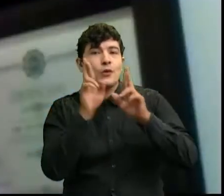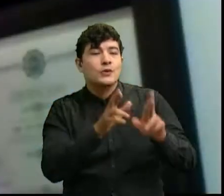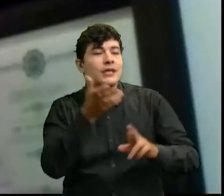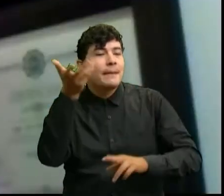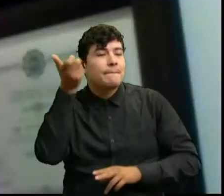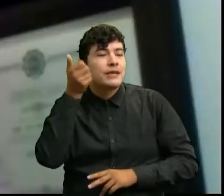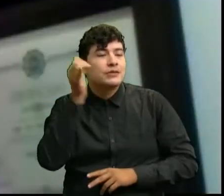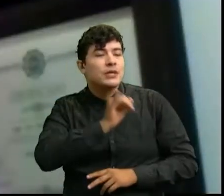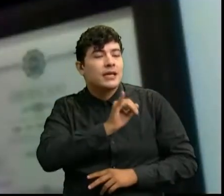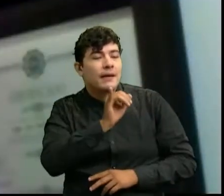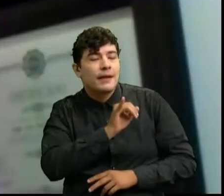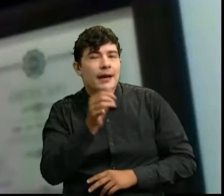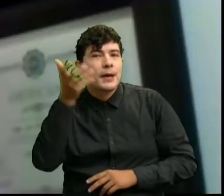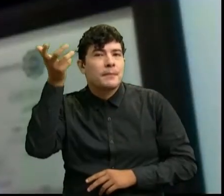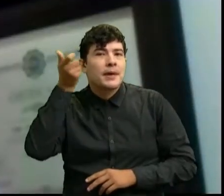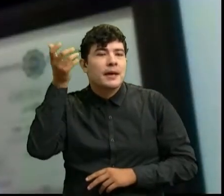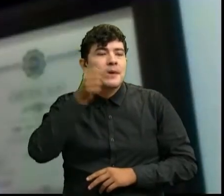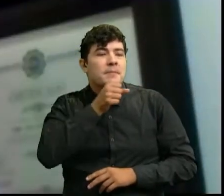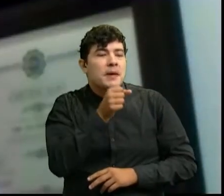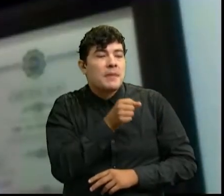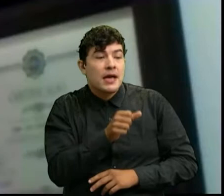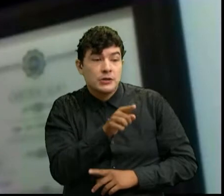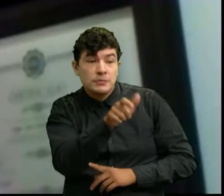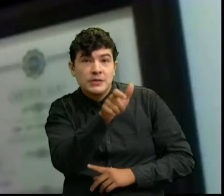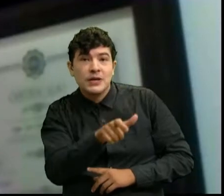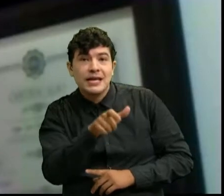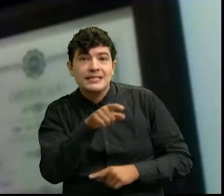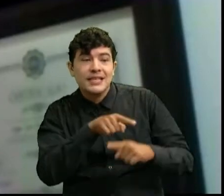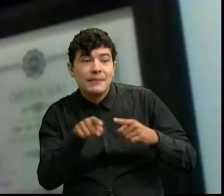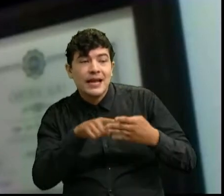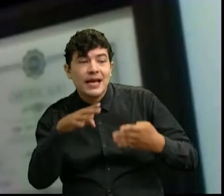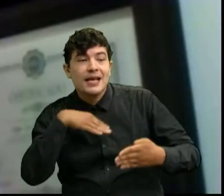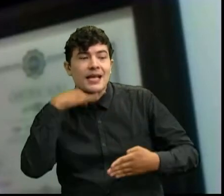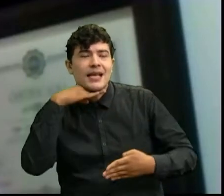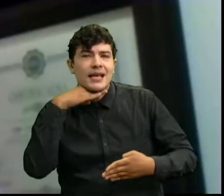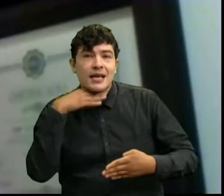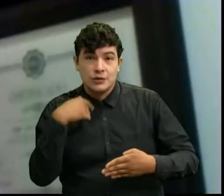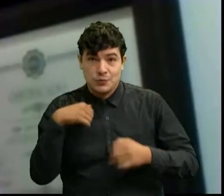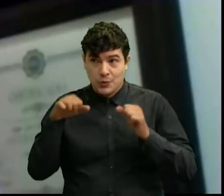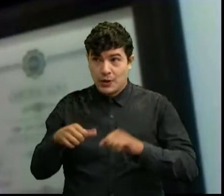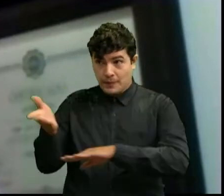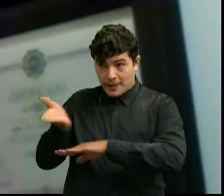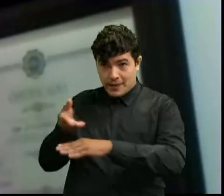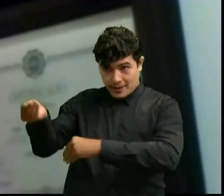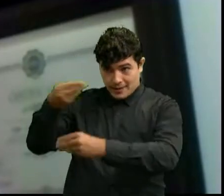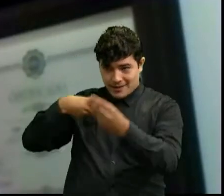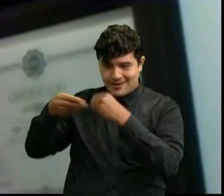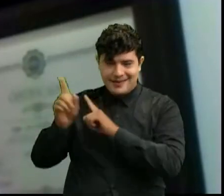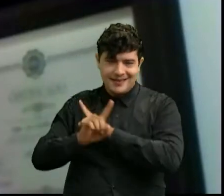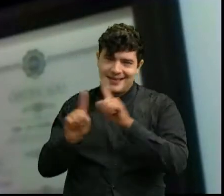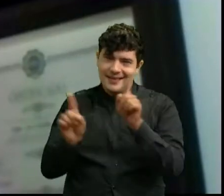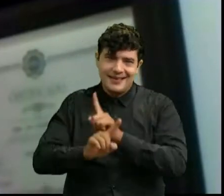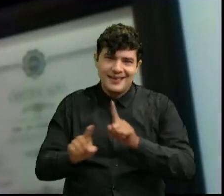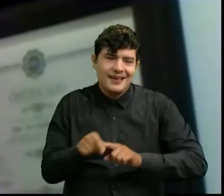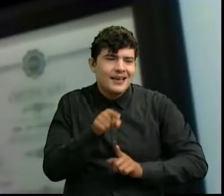que me sobraron? No, una vez se reconoce una prestación en el régimen de prima media, como esto es un fondo común, no